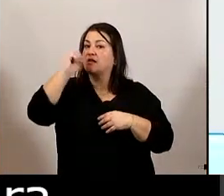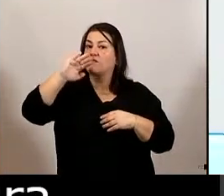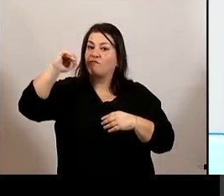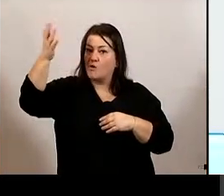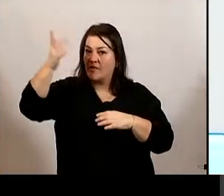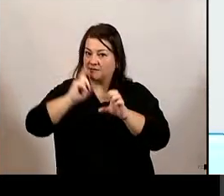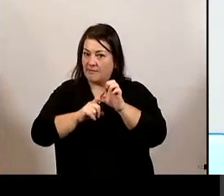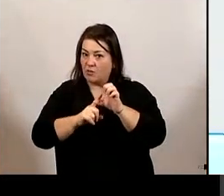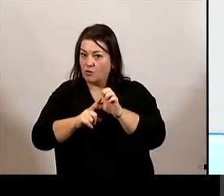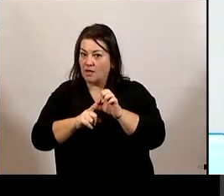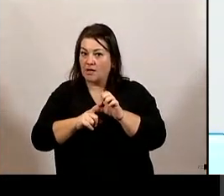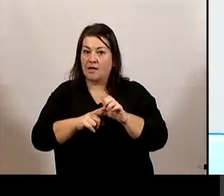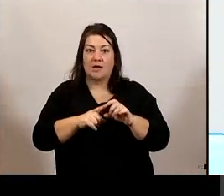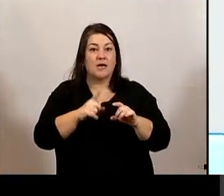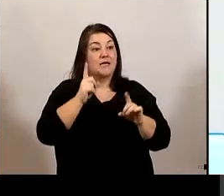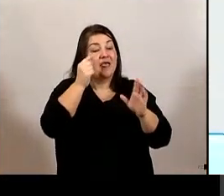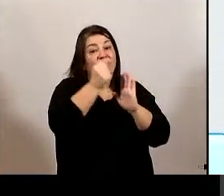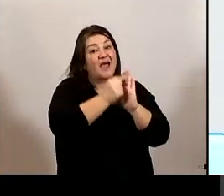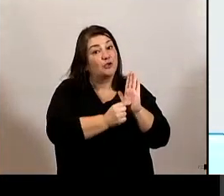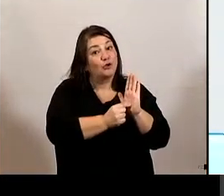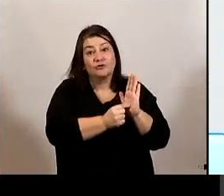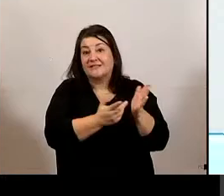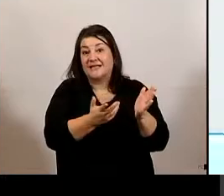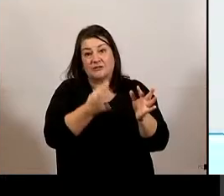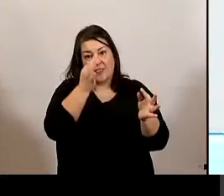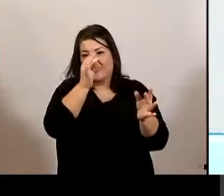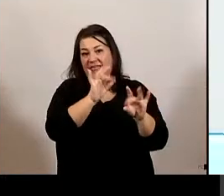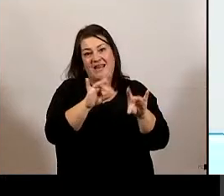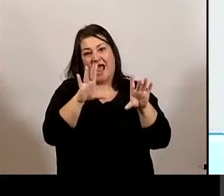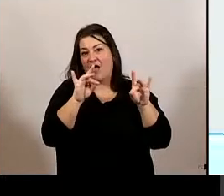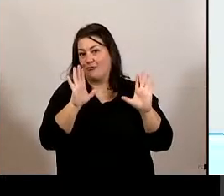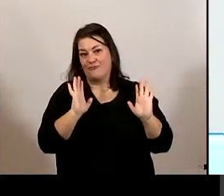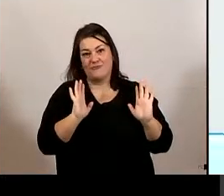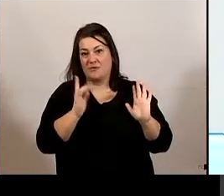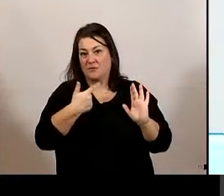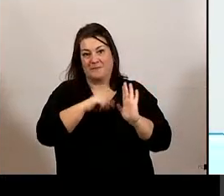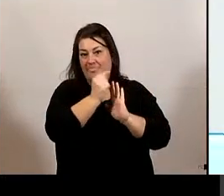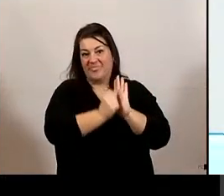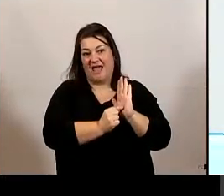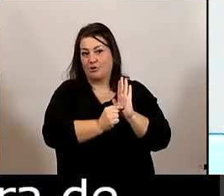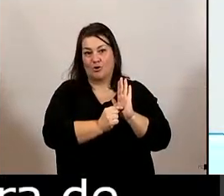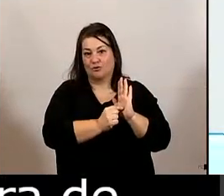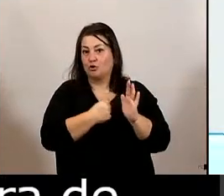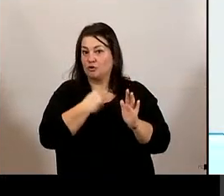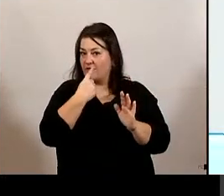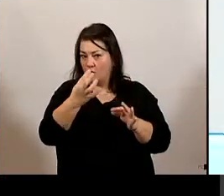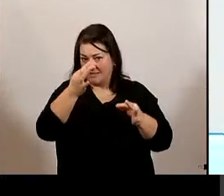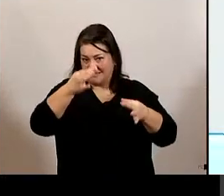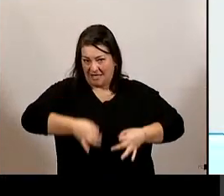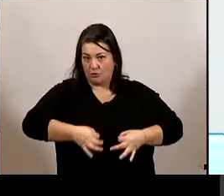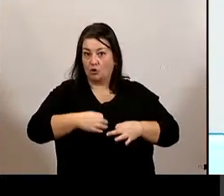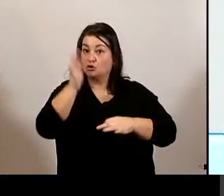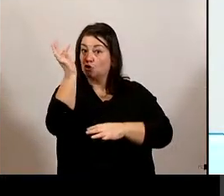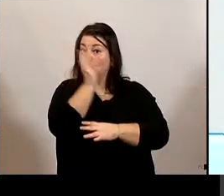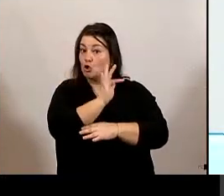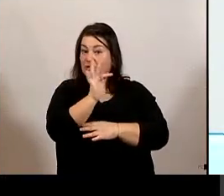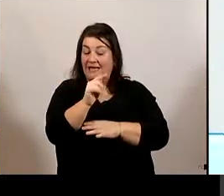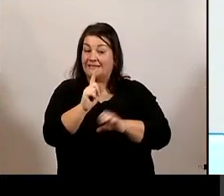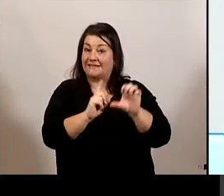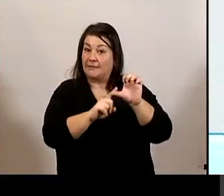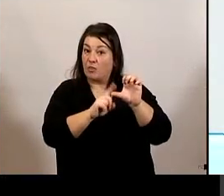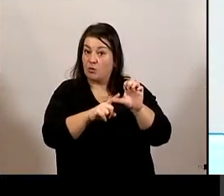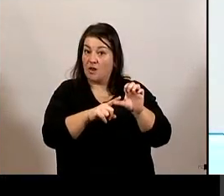de Extremadura, ¿no? Tipo de datos, además de que son muy delicados, nosotros los datos que tenemos, yo se lo digo exactamente lo que son, que en Extremadura